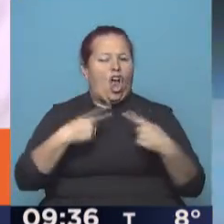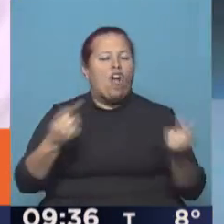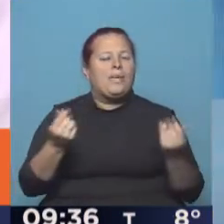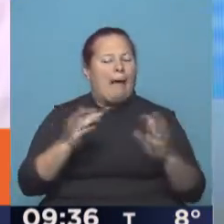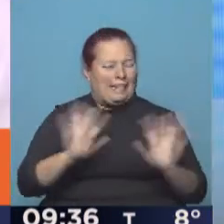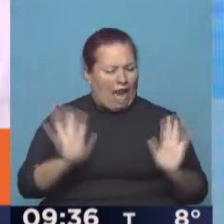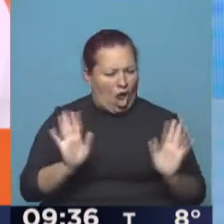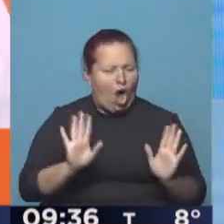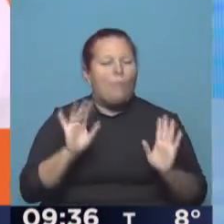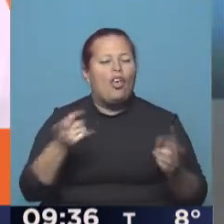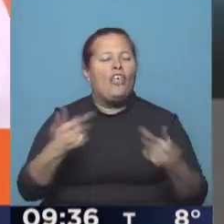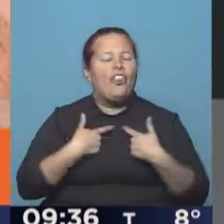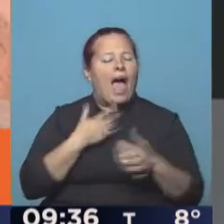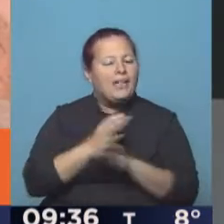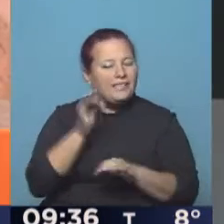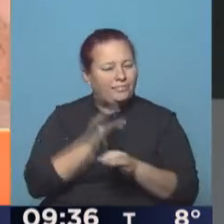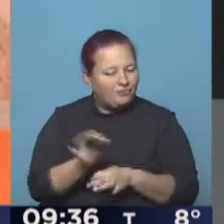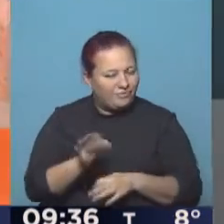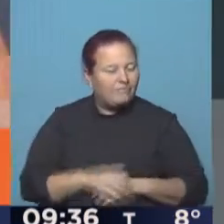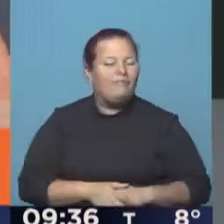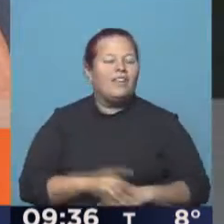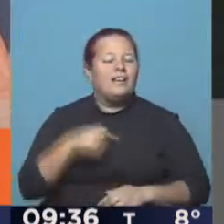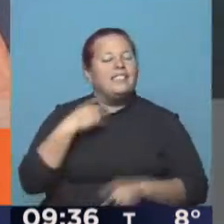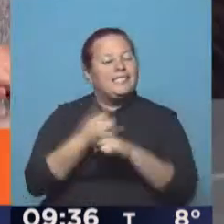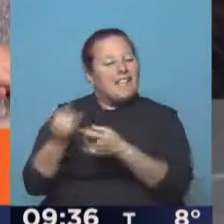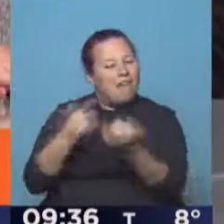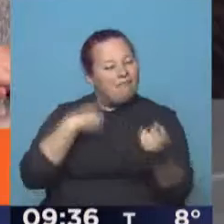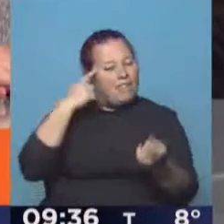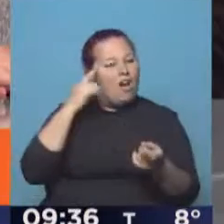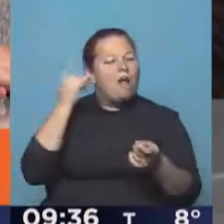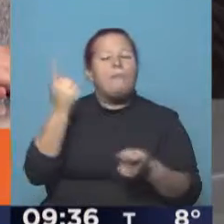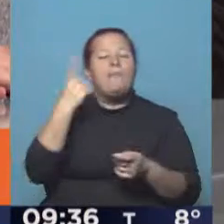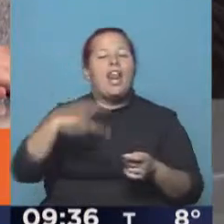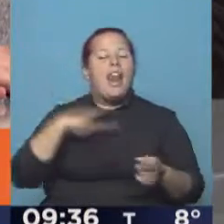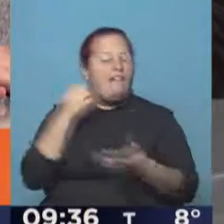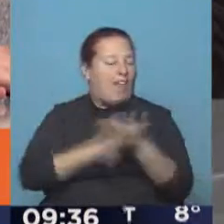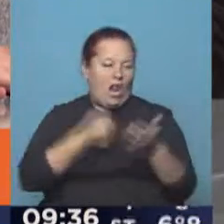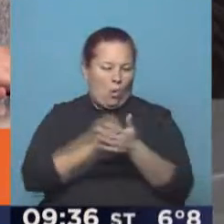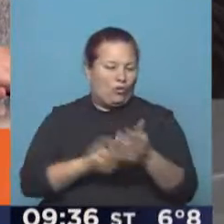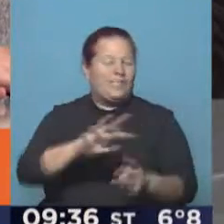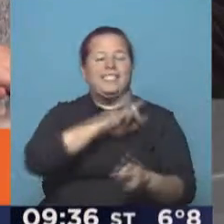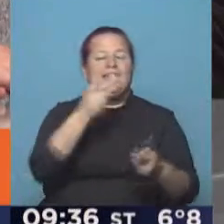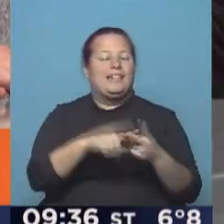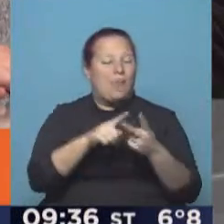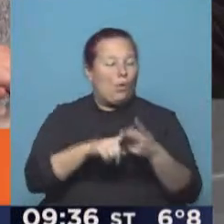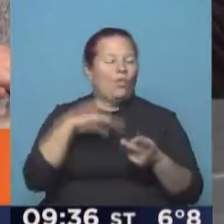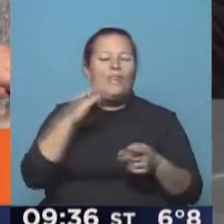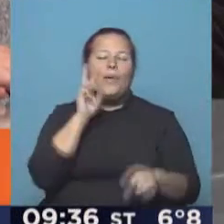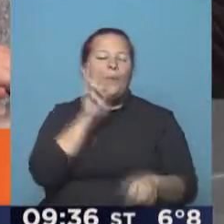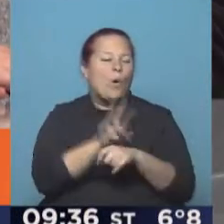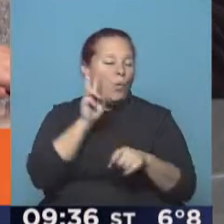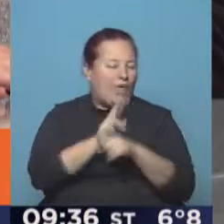material, pero sí nos dejó una enseñanza. Sí. Y nosotros siempre decimos lo mismo. Primero, que la vida es la lucha. Y segundo, que hay que